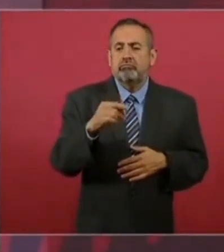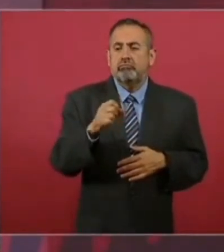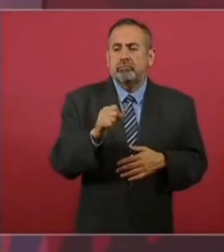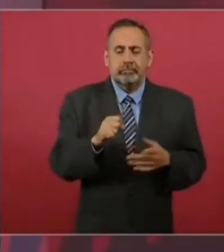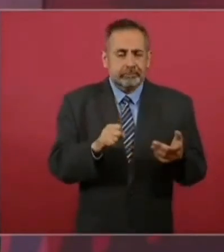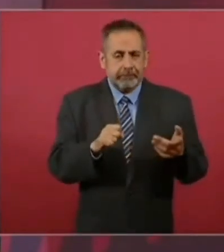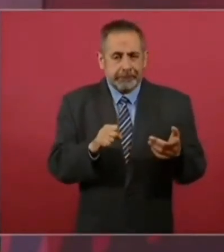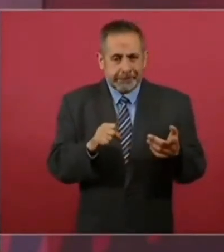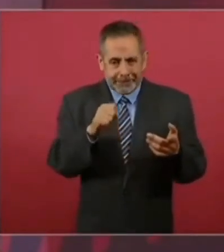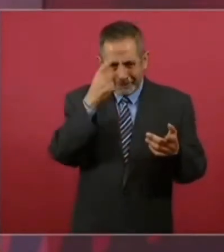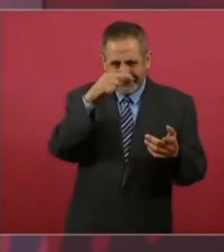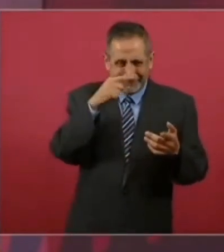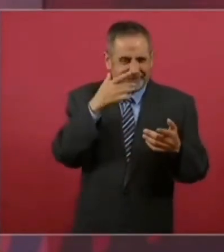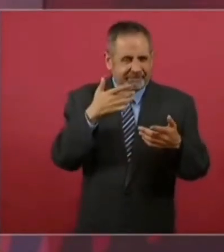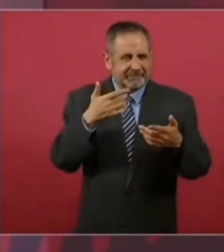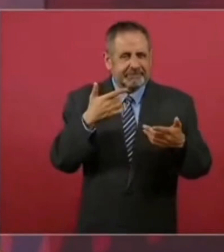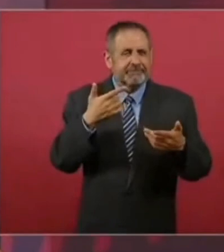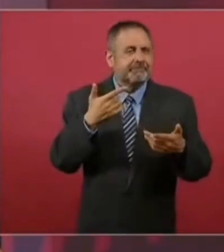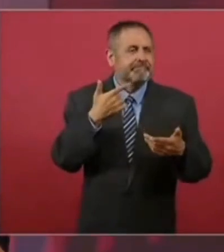para el gas.